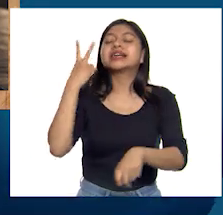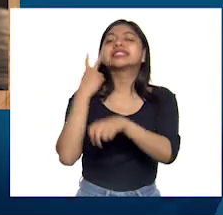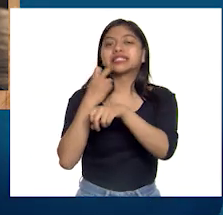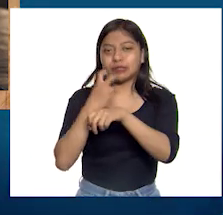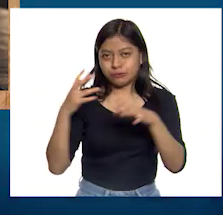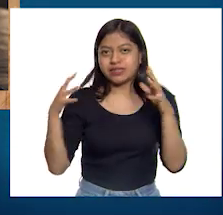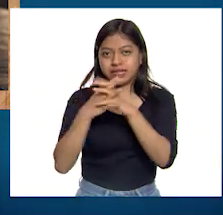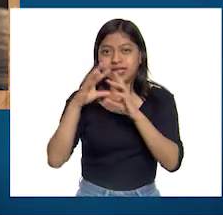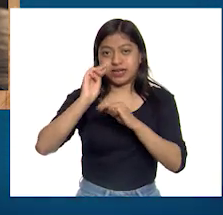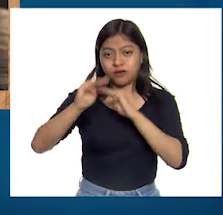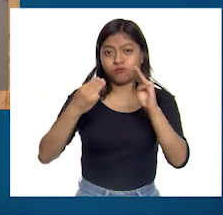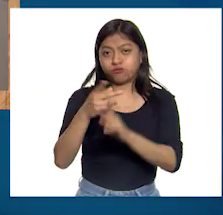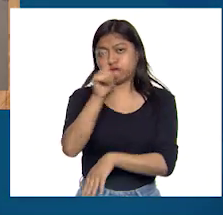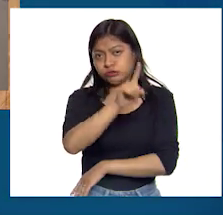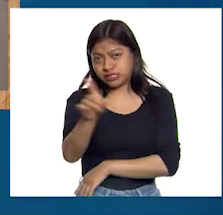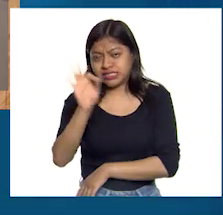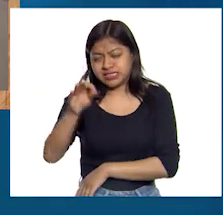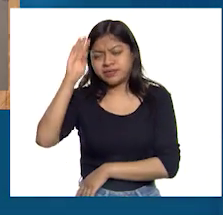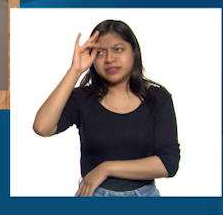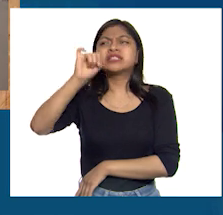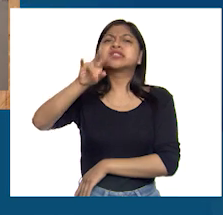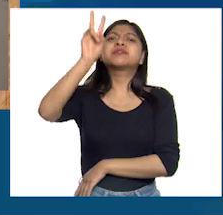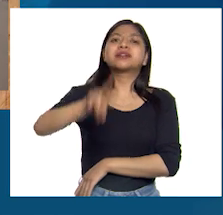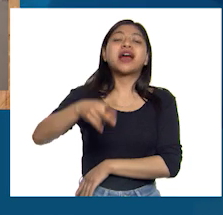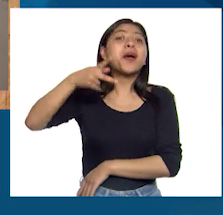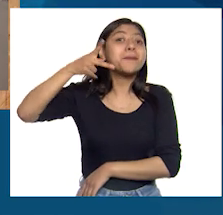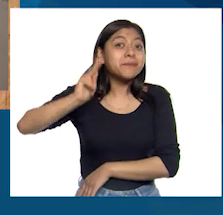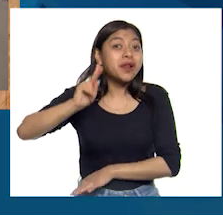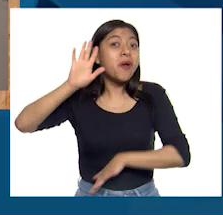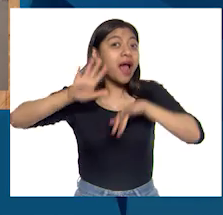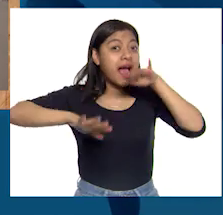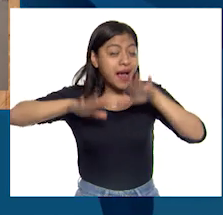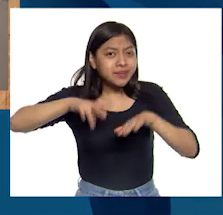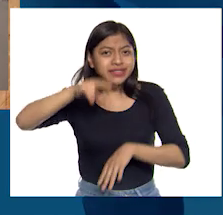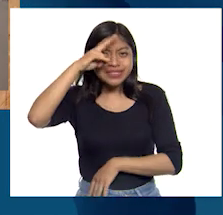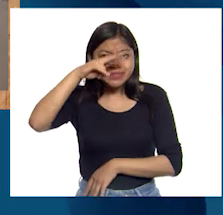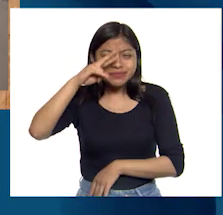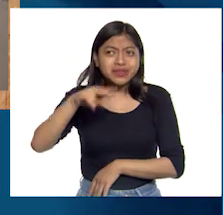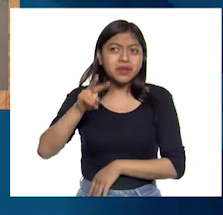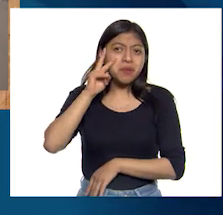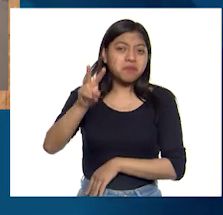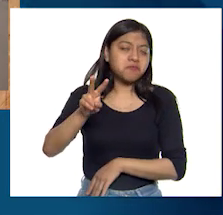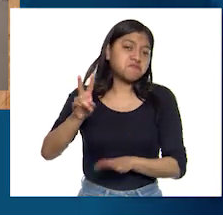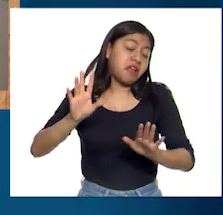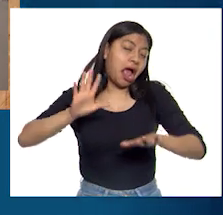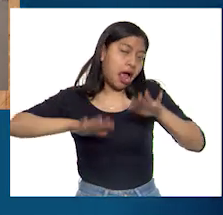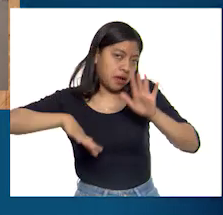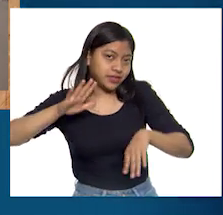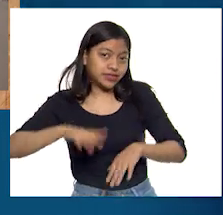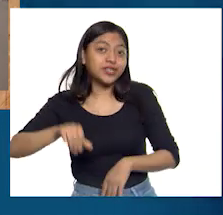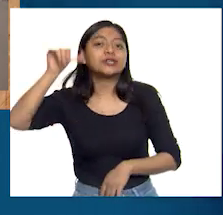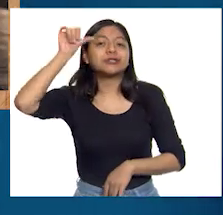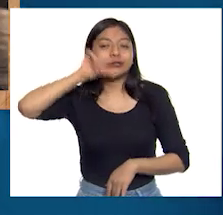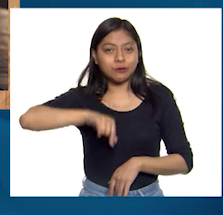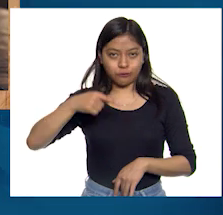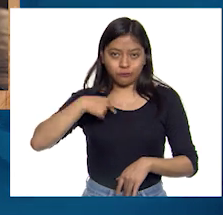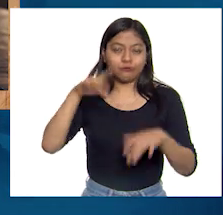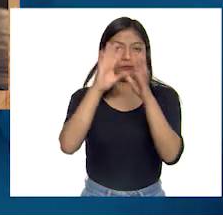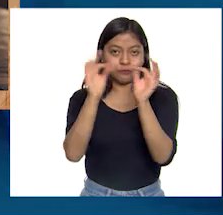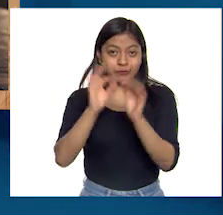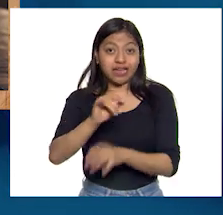conflicto. Ustedes me dirán, esto es cierto, sin embargo rara vez aparece México. Bueno, tengo que contarles hoy que en realidad fue